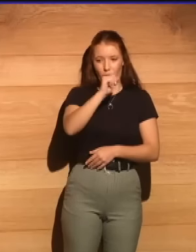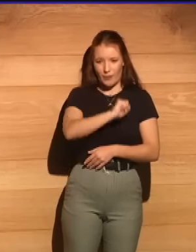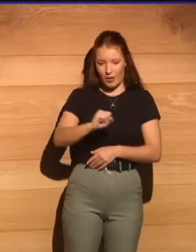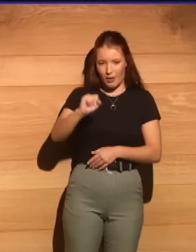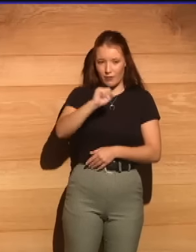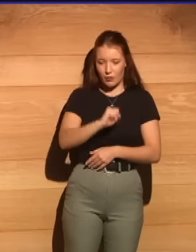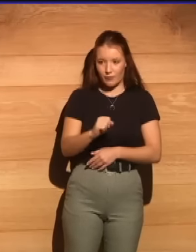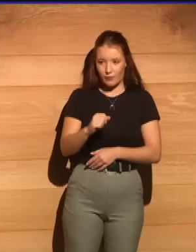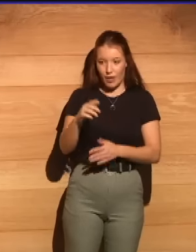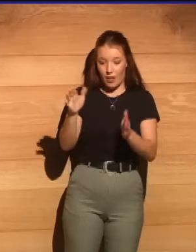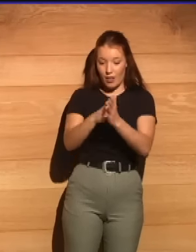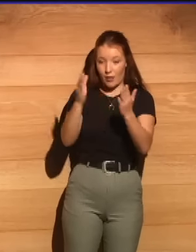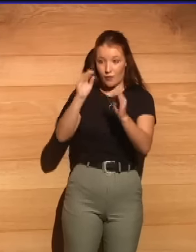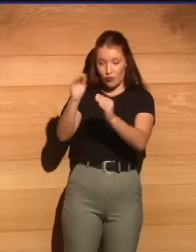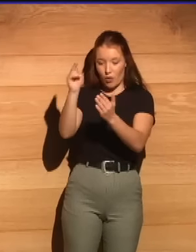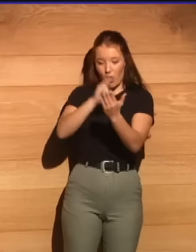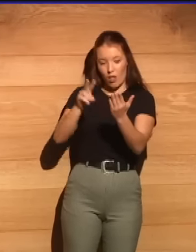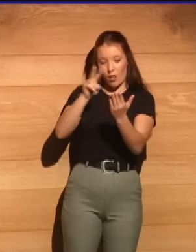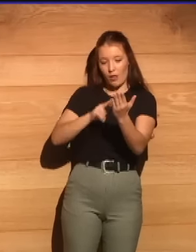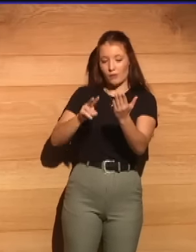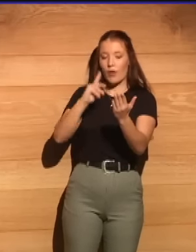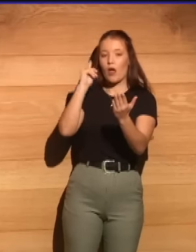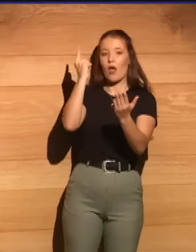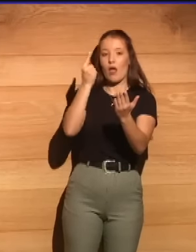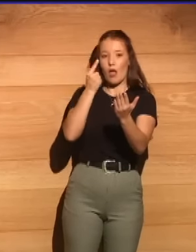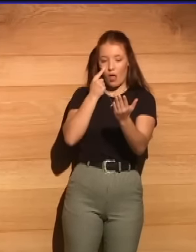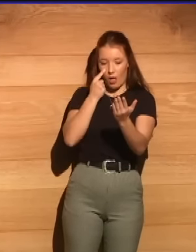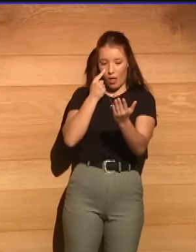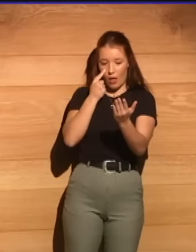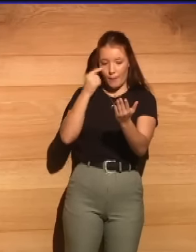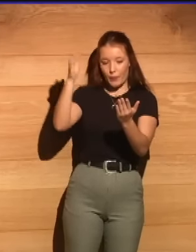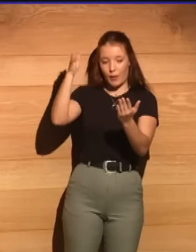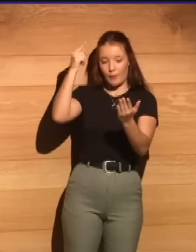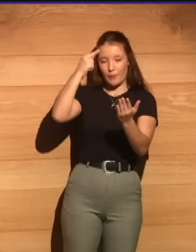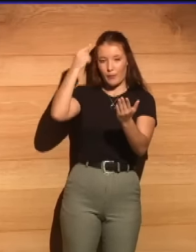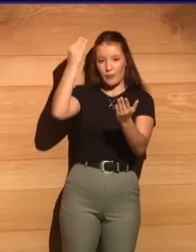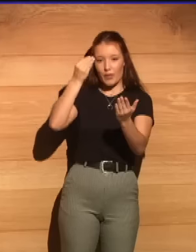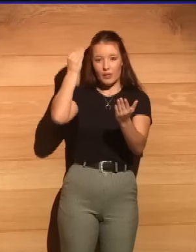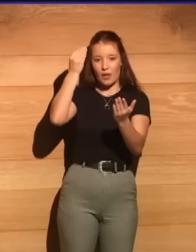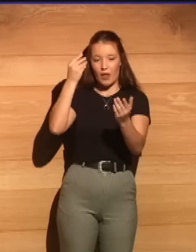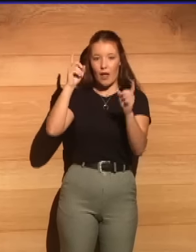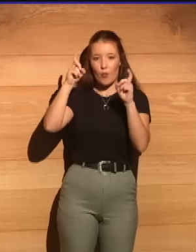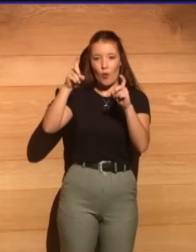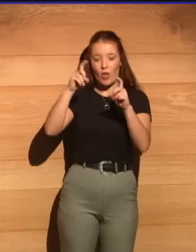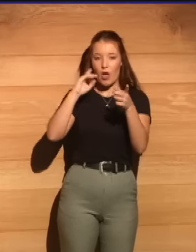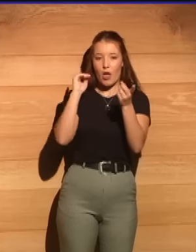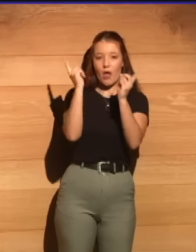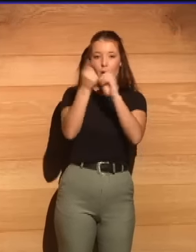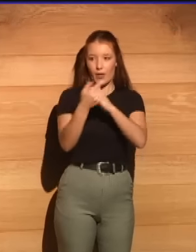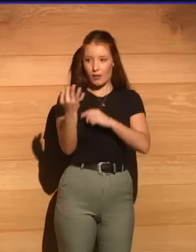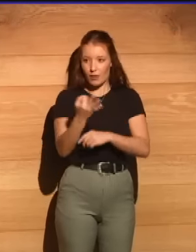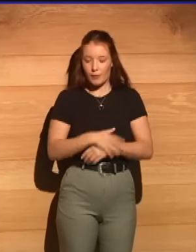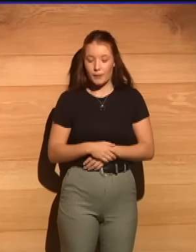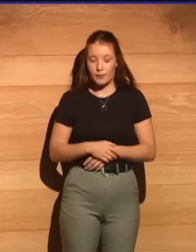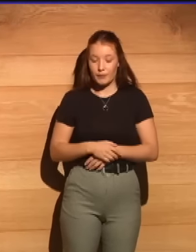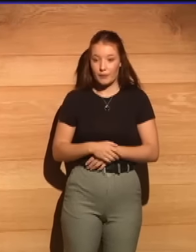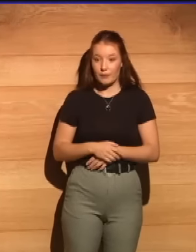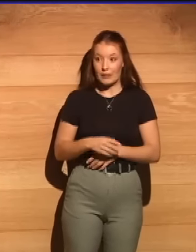libros descubres cómo hay que cambiar la mentalidad de la educación. Y decía Ken Robinson que las habilidades